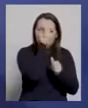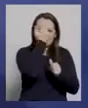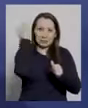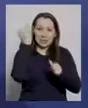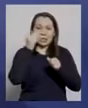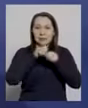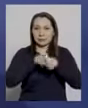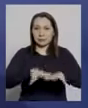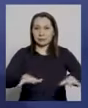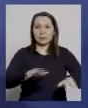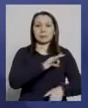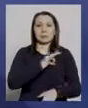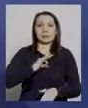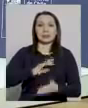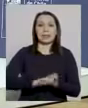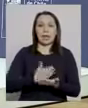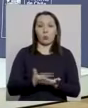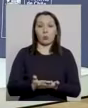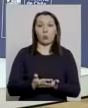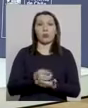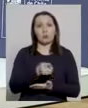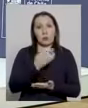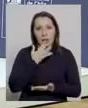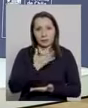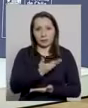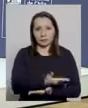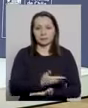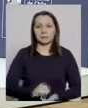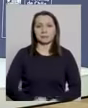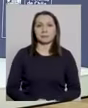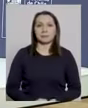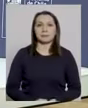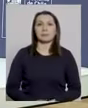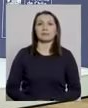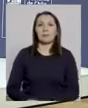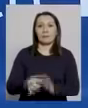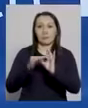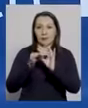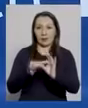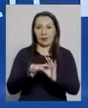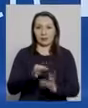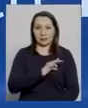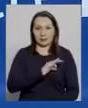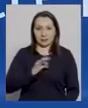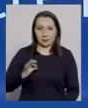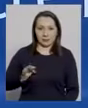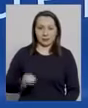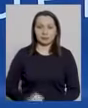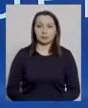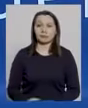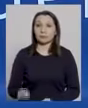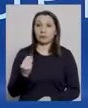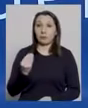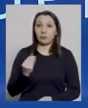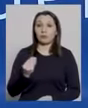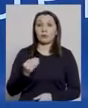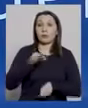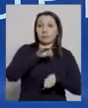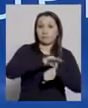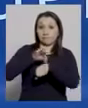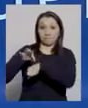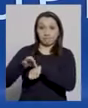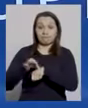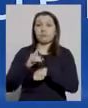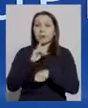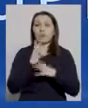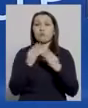en Pandemia del Ministerio de Salud. Tiene la palabra. Gracias, ministro. Bueno, los clínicos